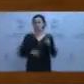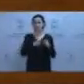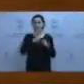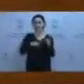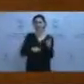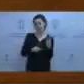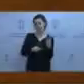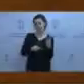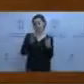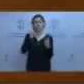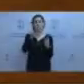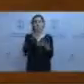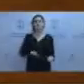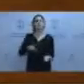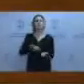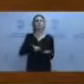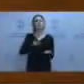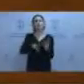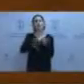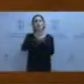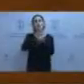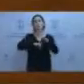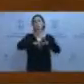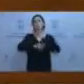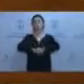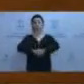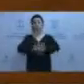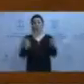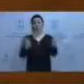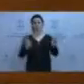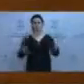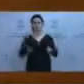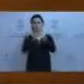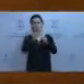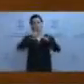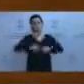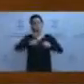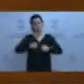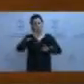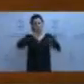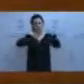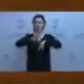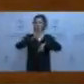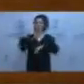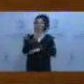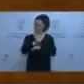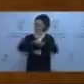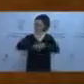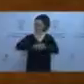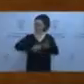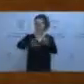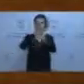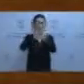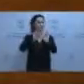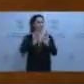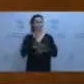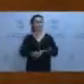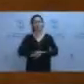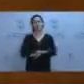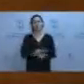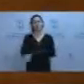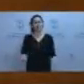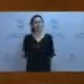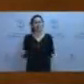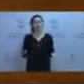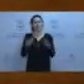el mero cumplimiento de la legalidad. Y eso, señorías, por más que se empeñen en eludirlo, es su obligación, es la obligación del gobierno.